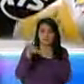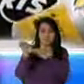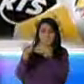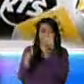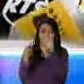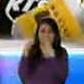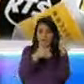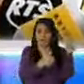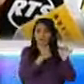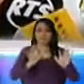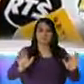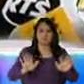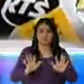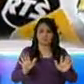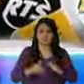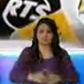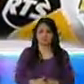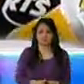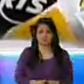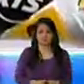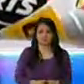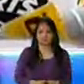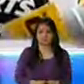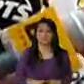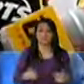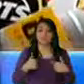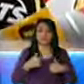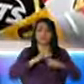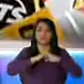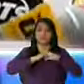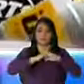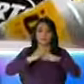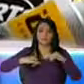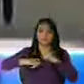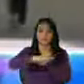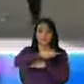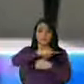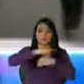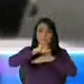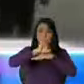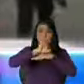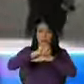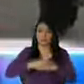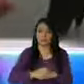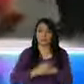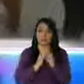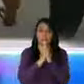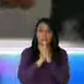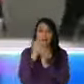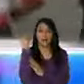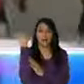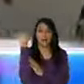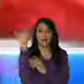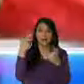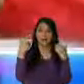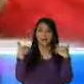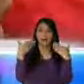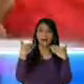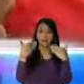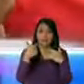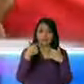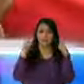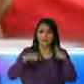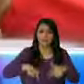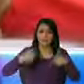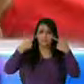candidatura. Nuestra postura es en defensa de la democracia. Hizo un llamado al alcalde de Guayaquil, Jaime Nebot, de estar